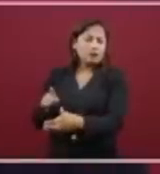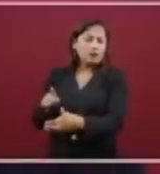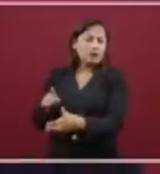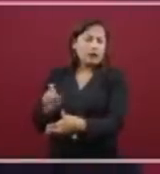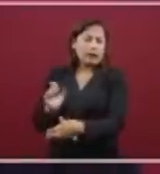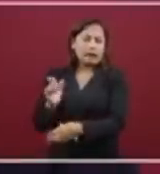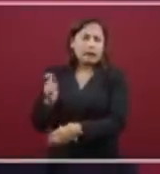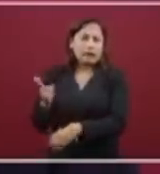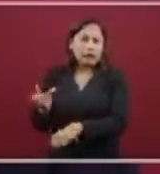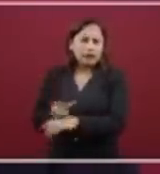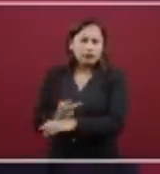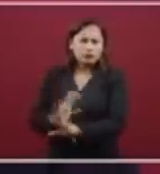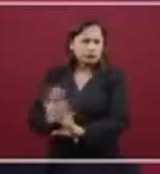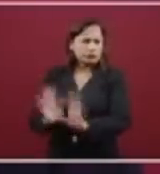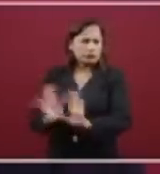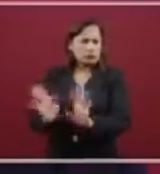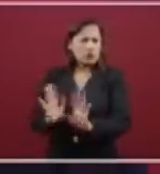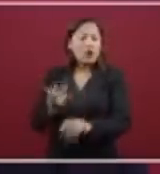respetuoso